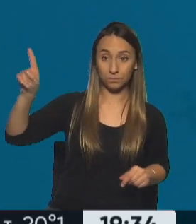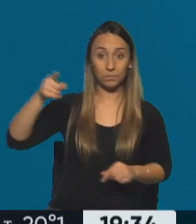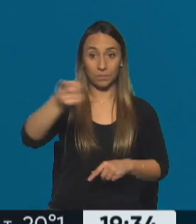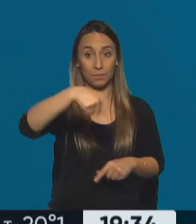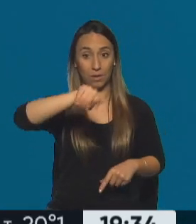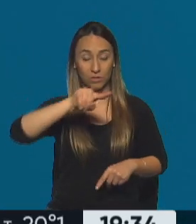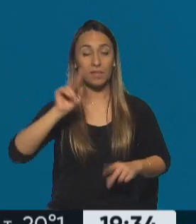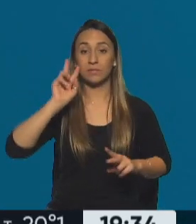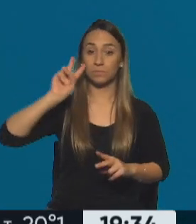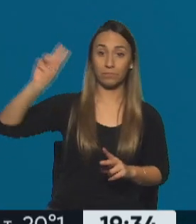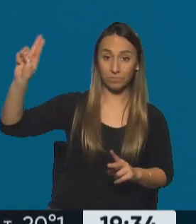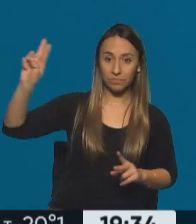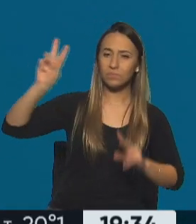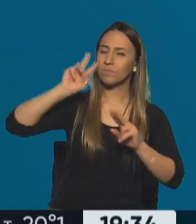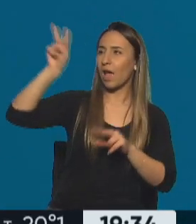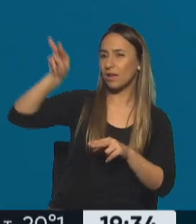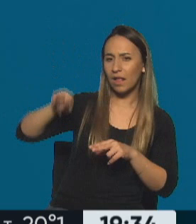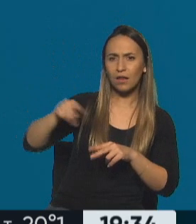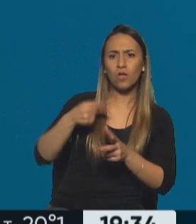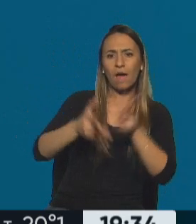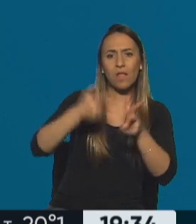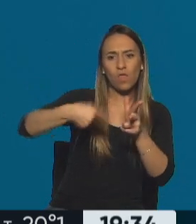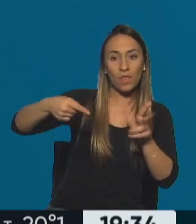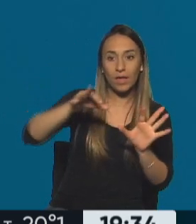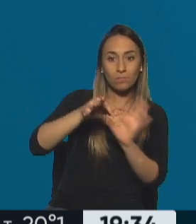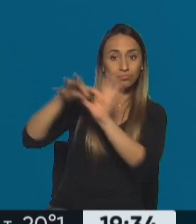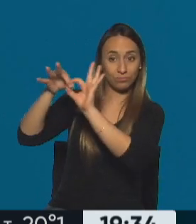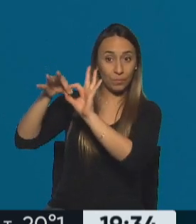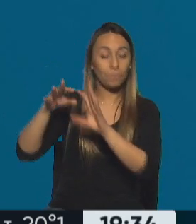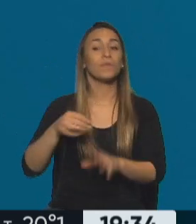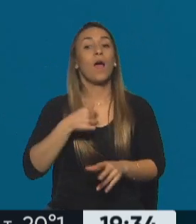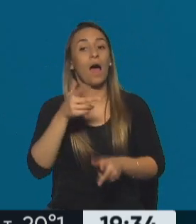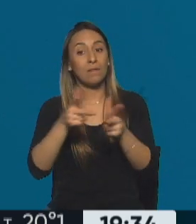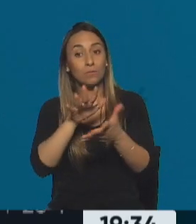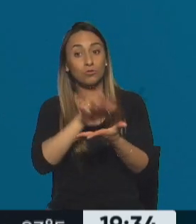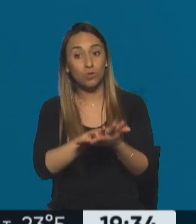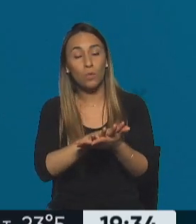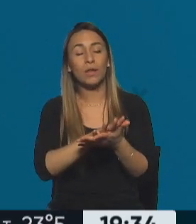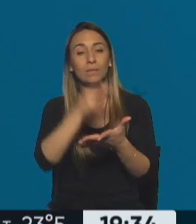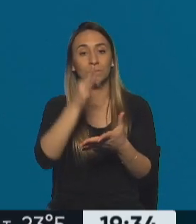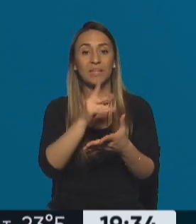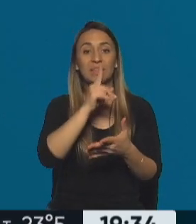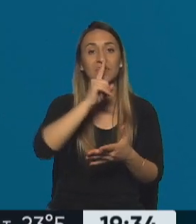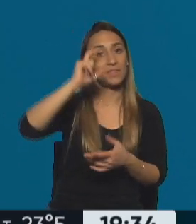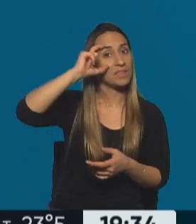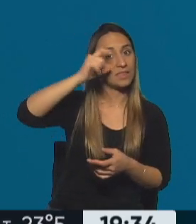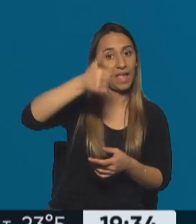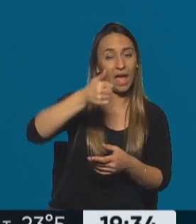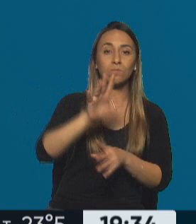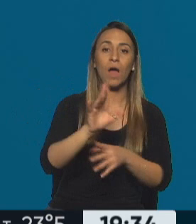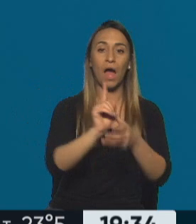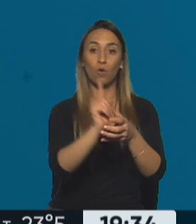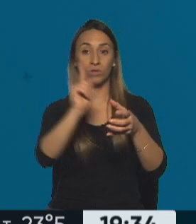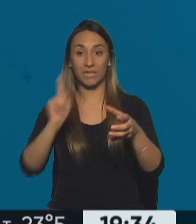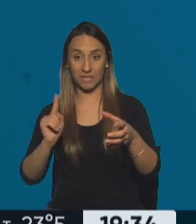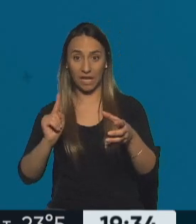puedan ya ir dimensionando de lo que estamos hablando, ¿no? Y cuando hablamos del trastorno del espectro autista, Débora y Vera, ¿qué es lo que